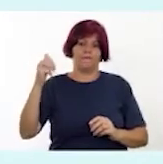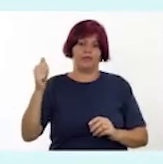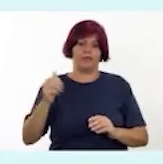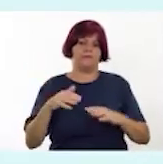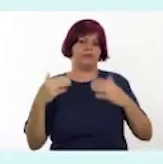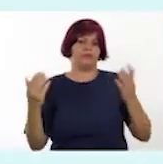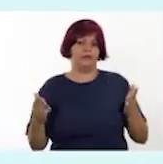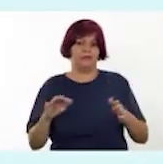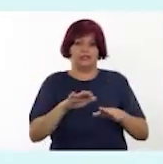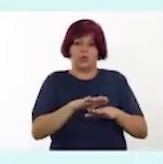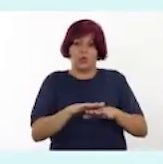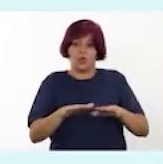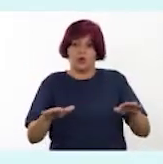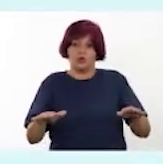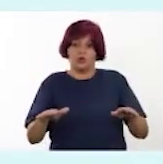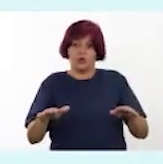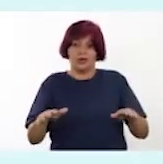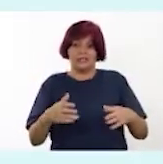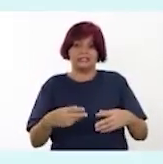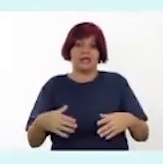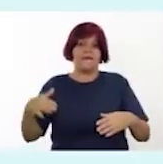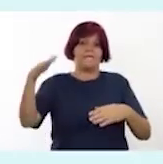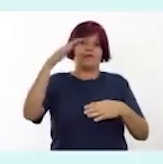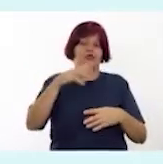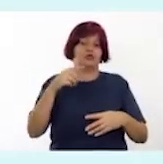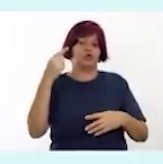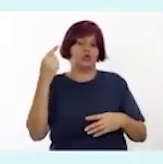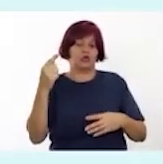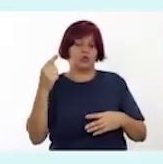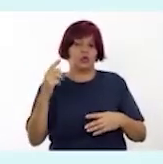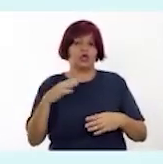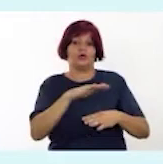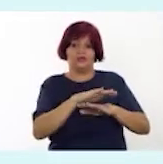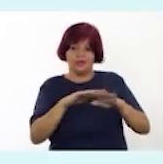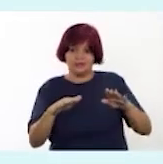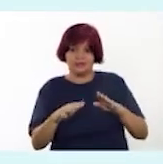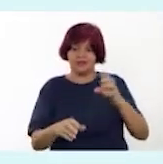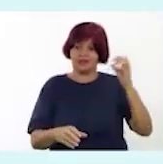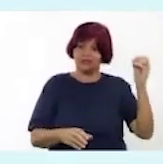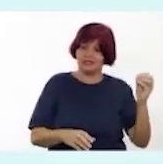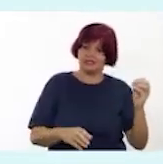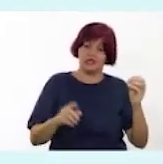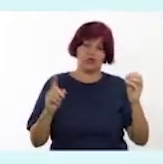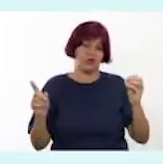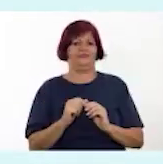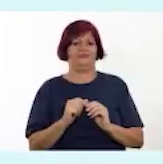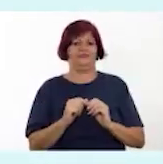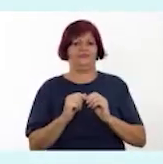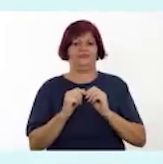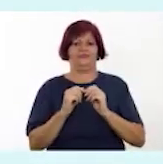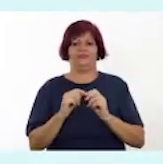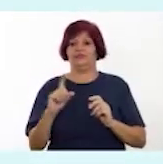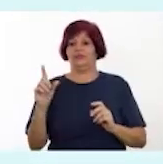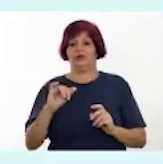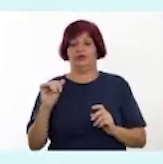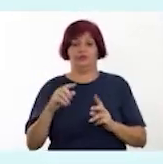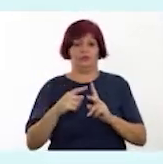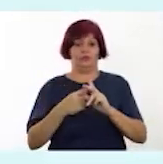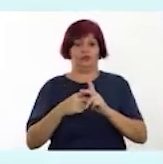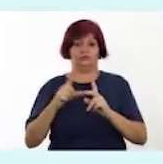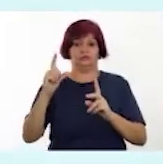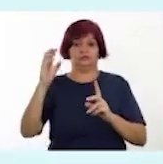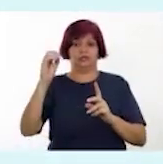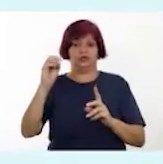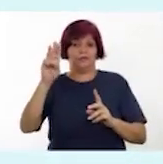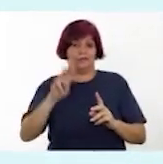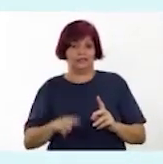Ahí lo que me está diciendo es qué pasa cuando la base es mayor que 1 y cuando la base está entre 0 y 1. No es lo mismo resolver el logaritmo